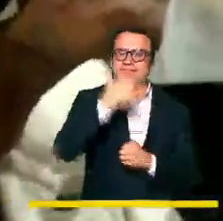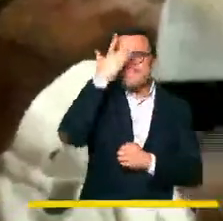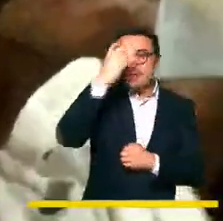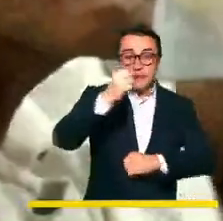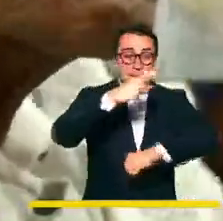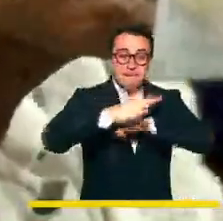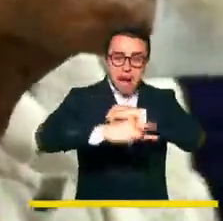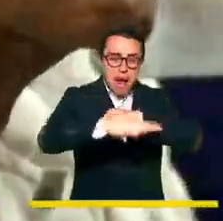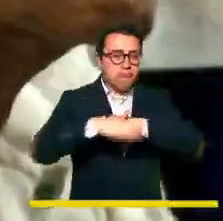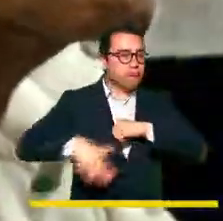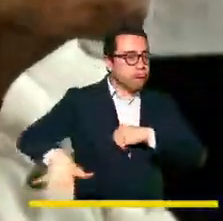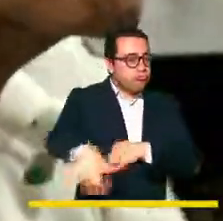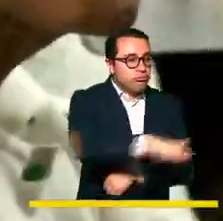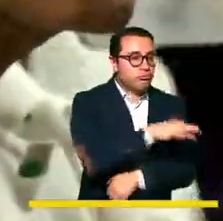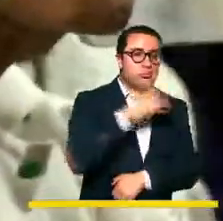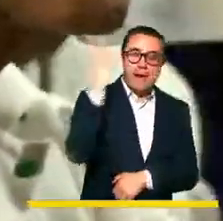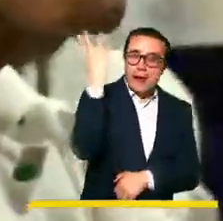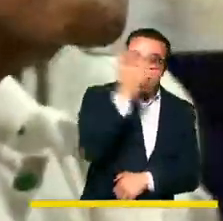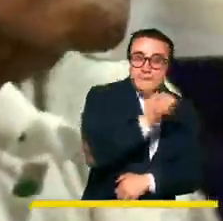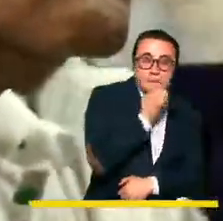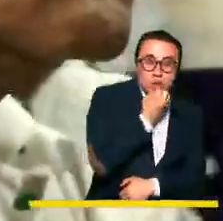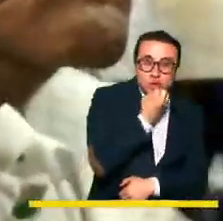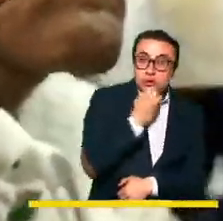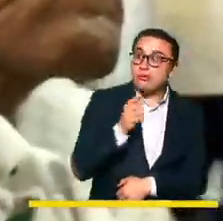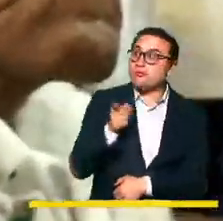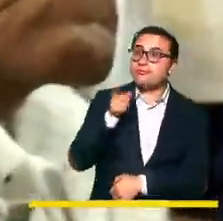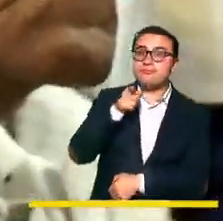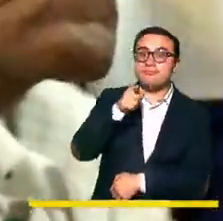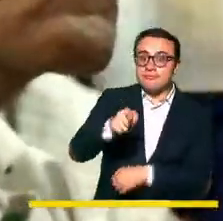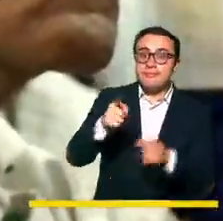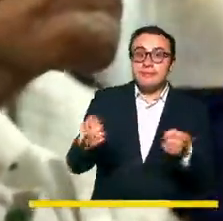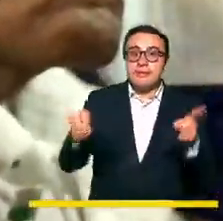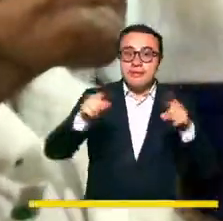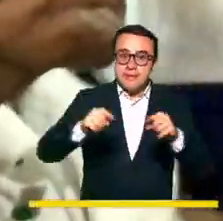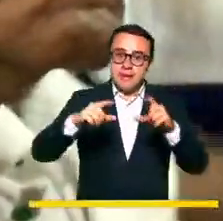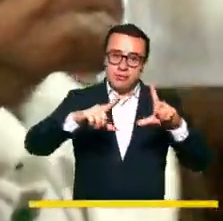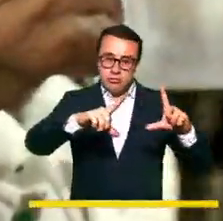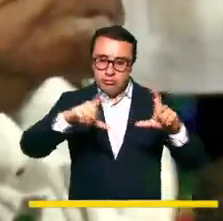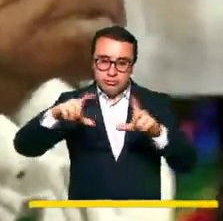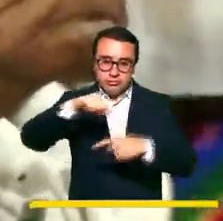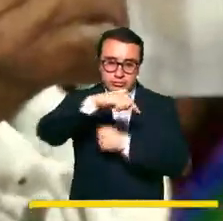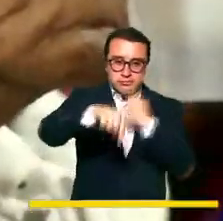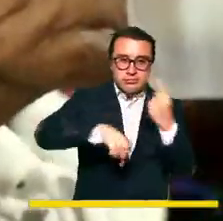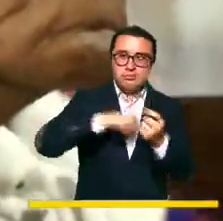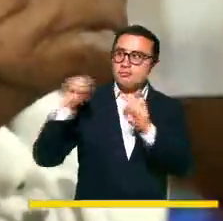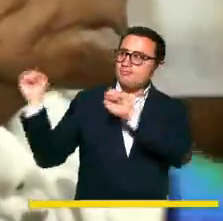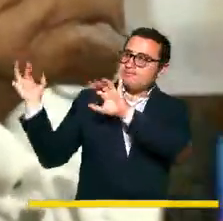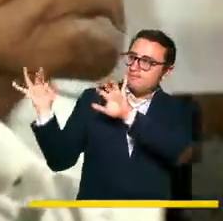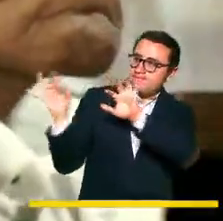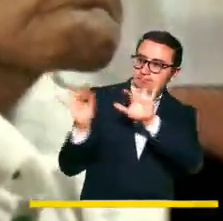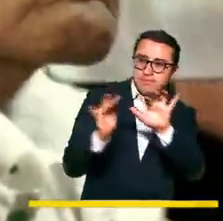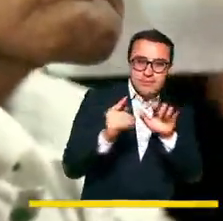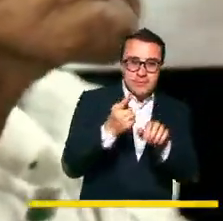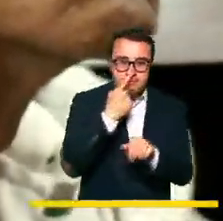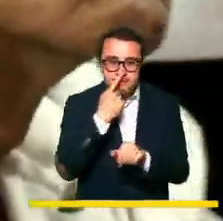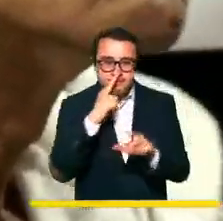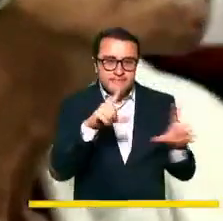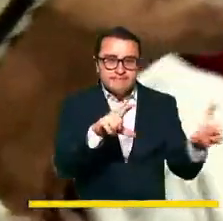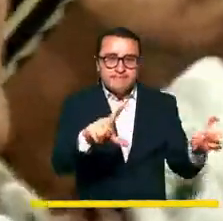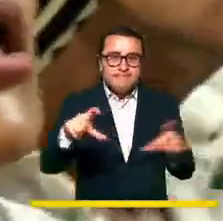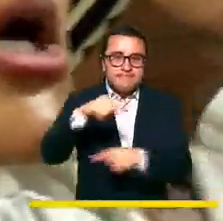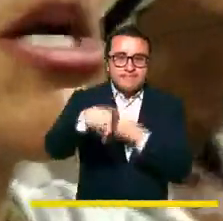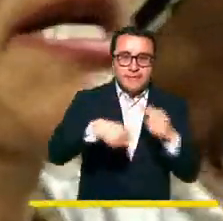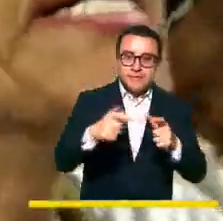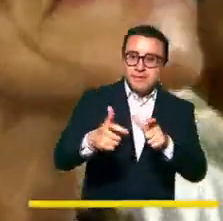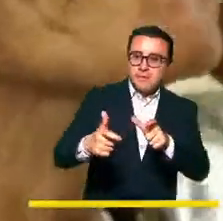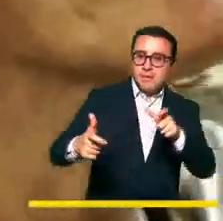bellezas, este viene a ser el centro de atracción turística que podríamos tener en Córdoba, al